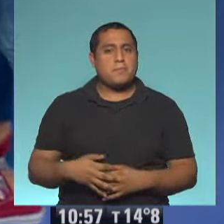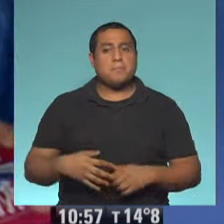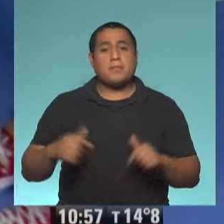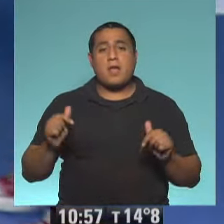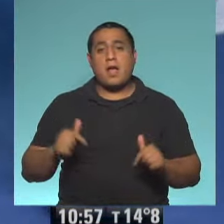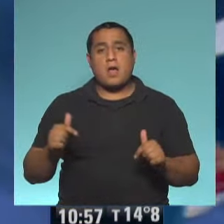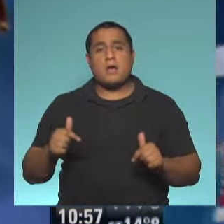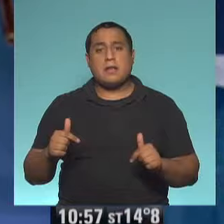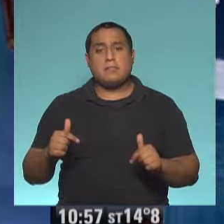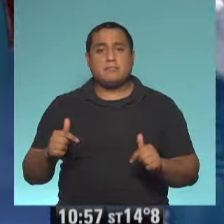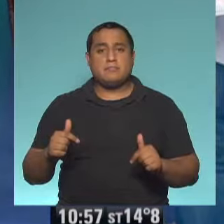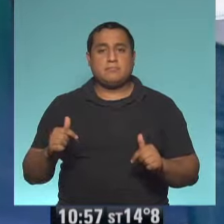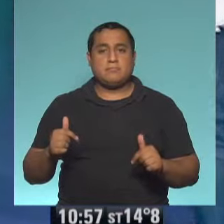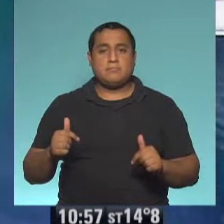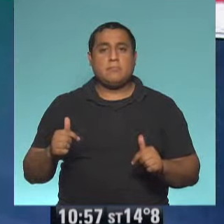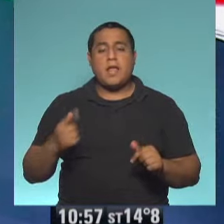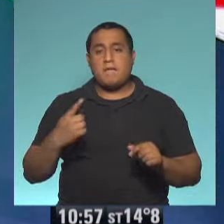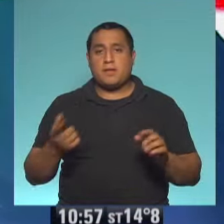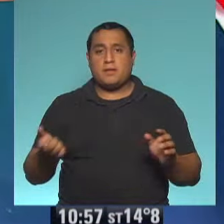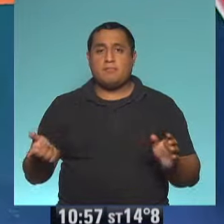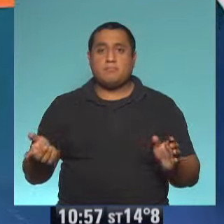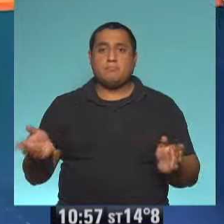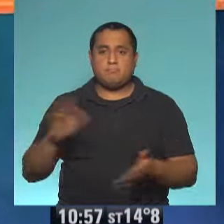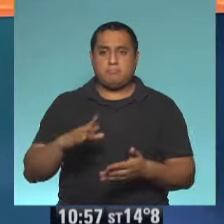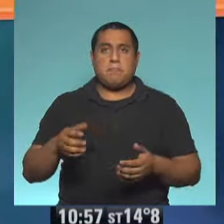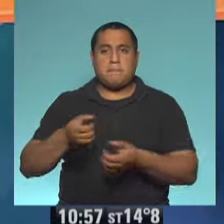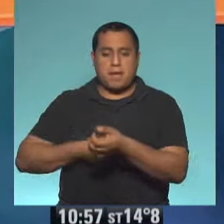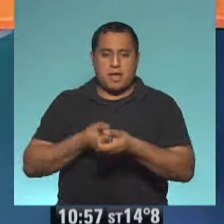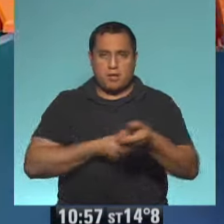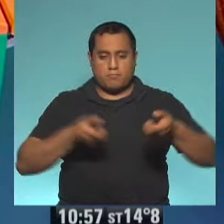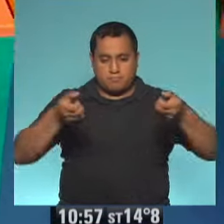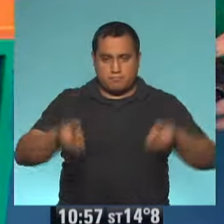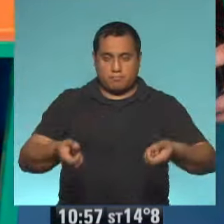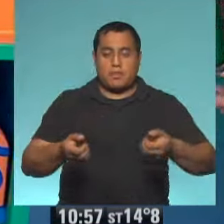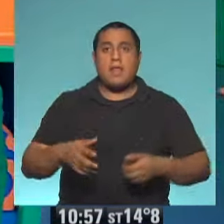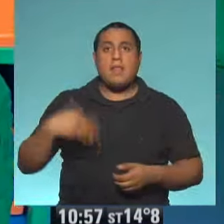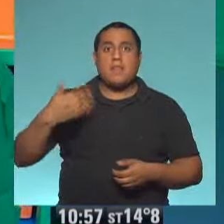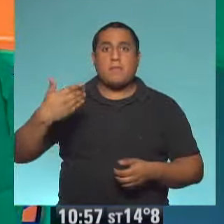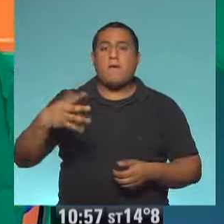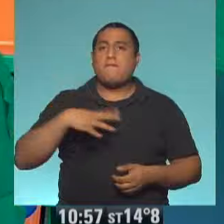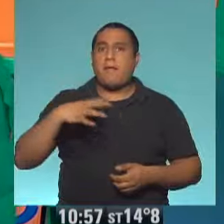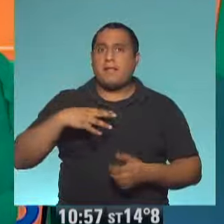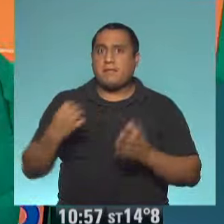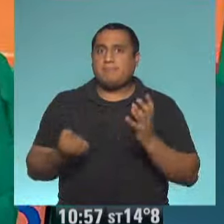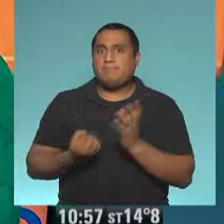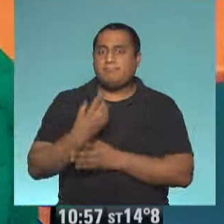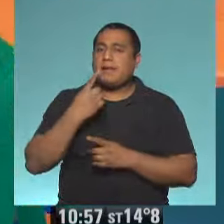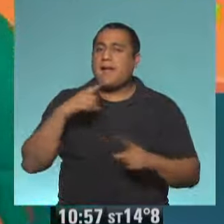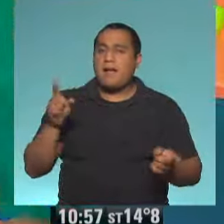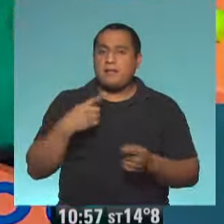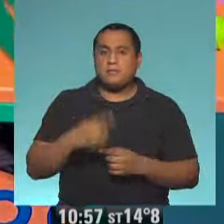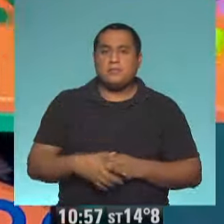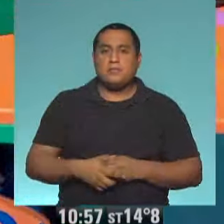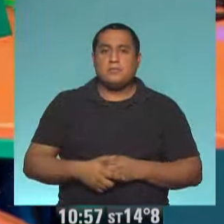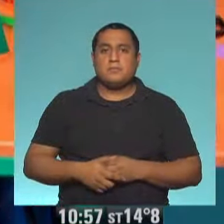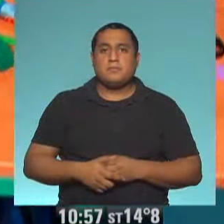pongámosle. Pone ahí. Chicos, armemos el estandarte. Que tenemos que armar la canción todavía. Aprenderla. ¿Cómo ponemos el estandarte?